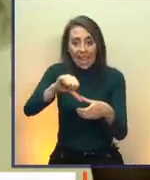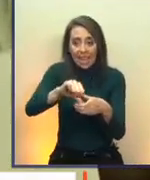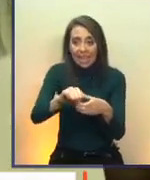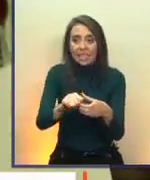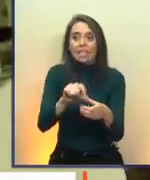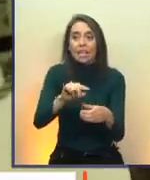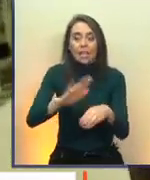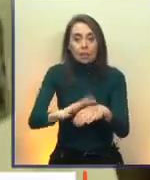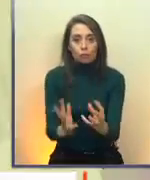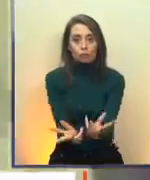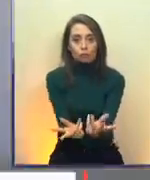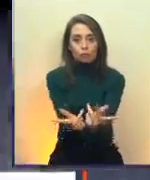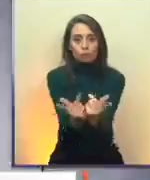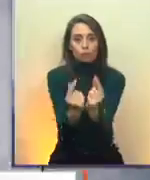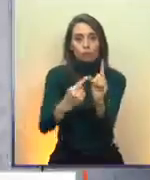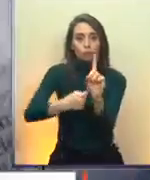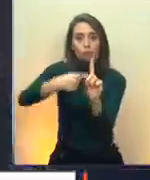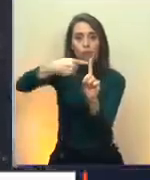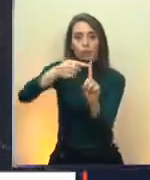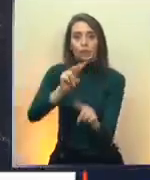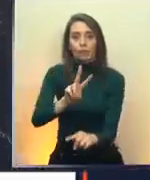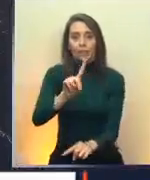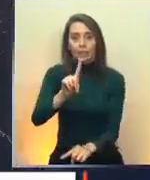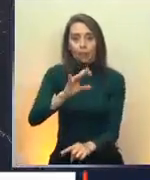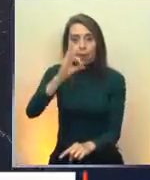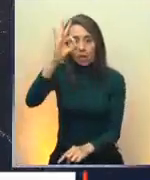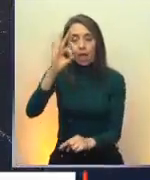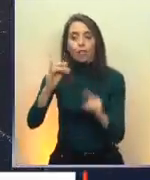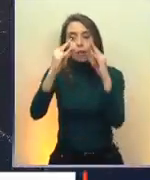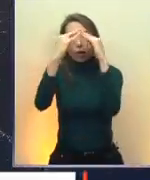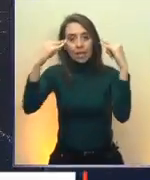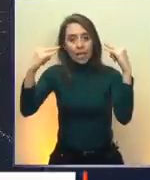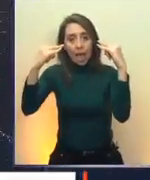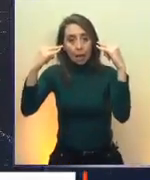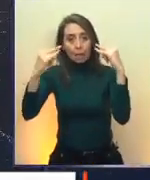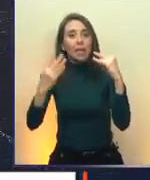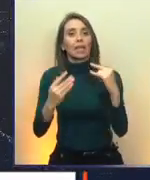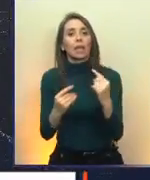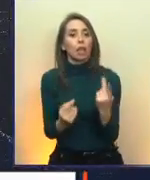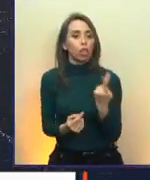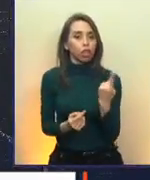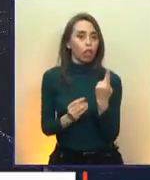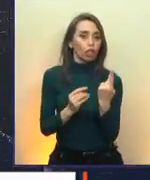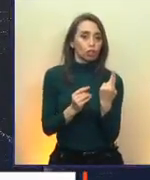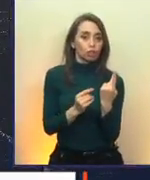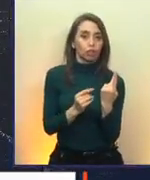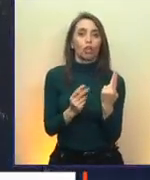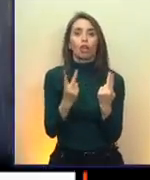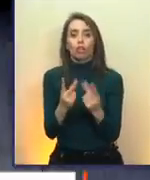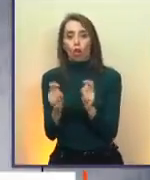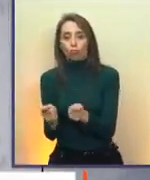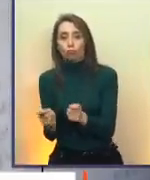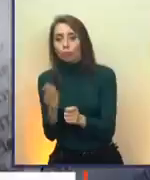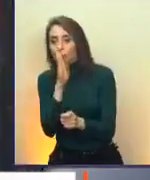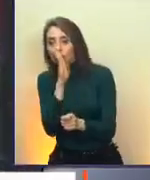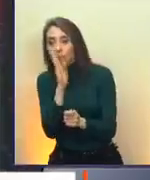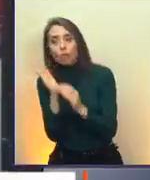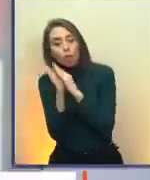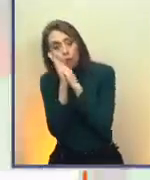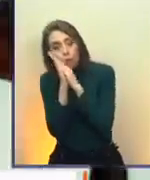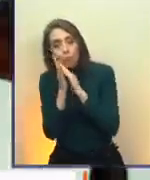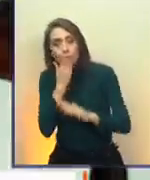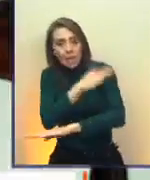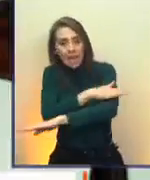a más 21 grados más o menos. La carpa para dormir eran con dos personas, con dos trineos y se dormía sobre el